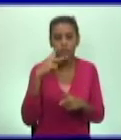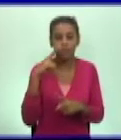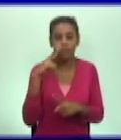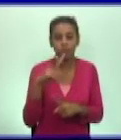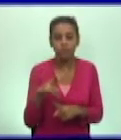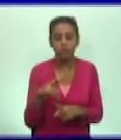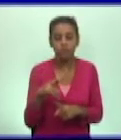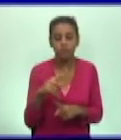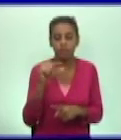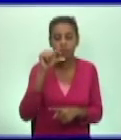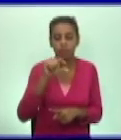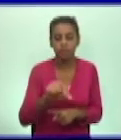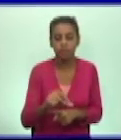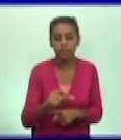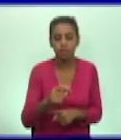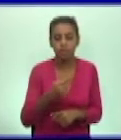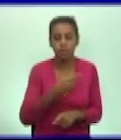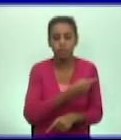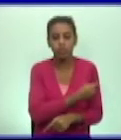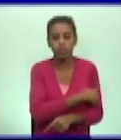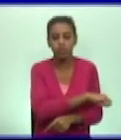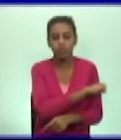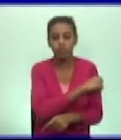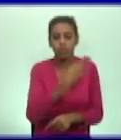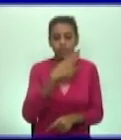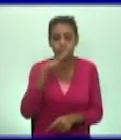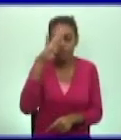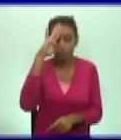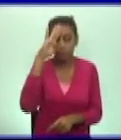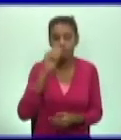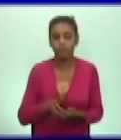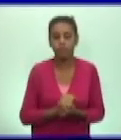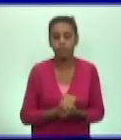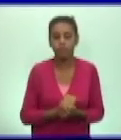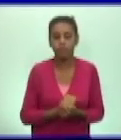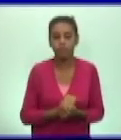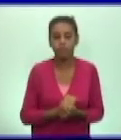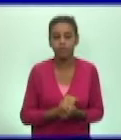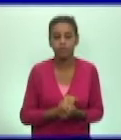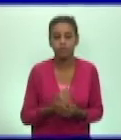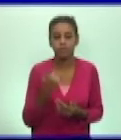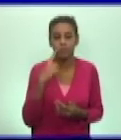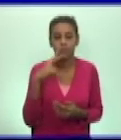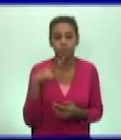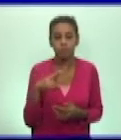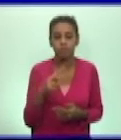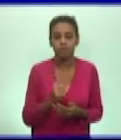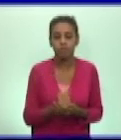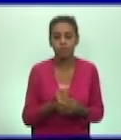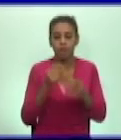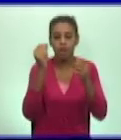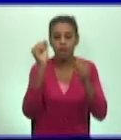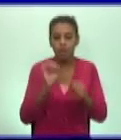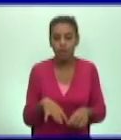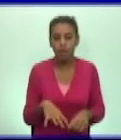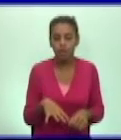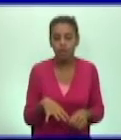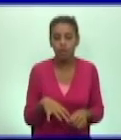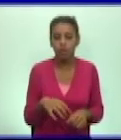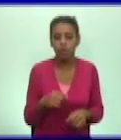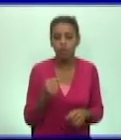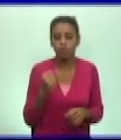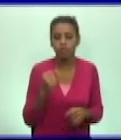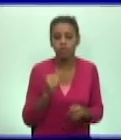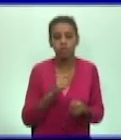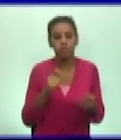su patria. De tal manera que las últimas palabras de este joven fueron las que ustedes ven en pantalla. Abajo los yanquis, viva Ho Chi Minh, con fuerza